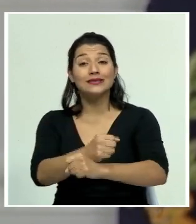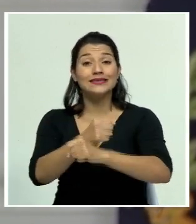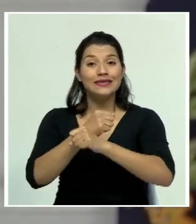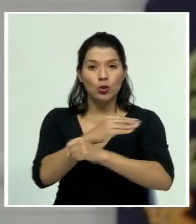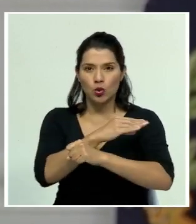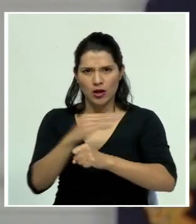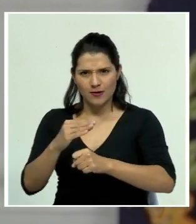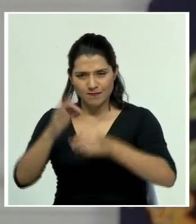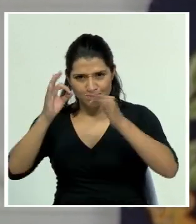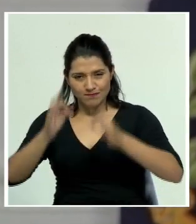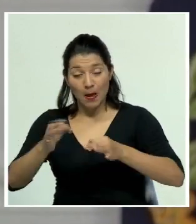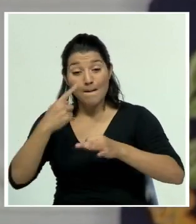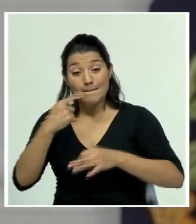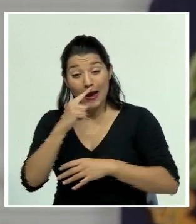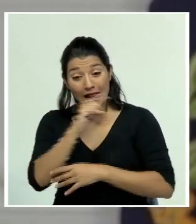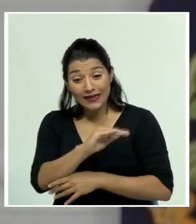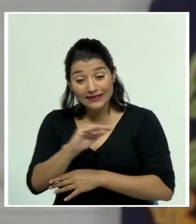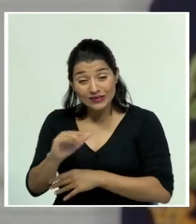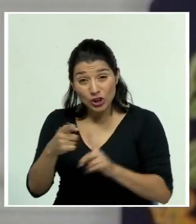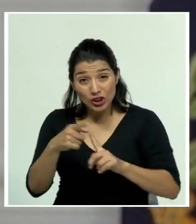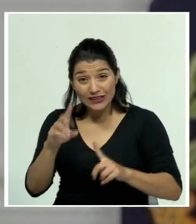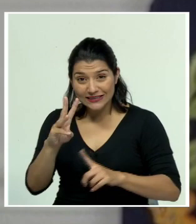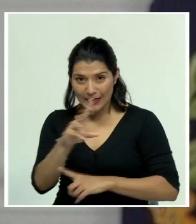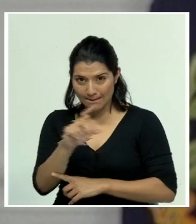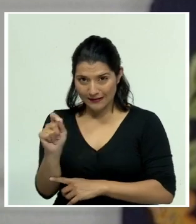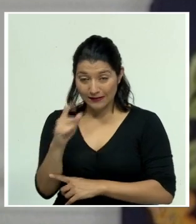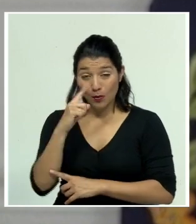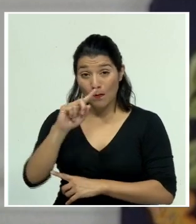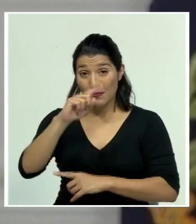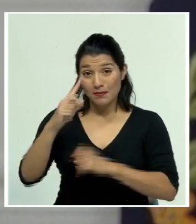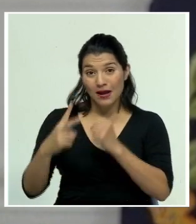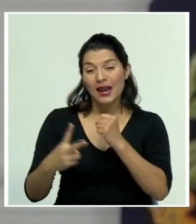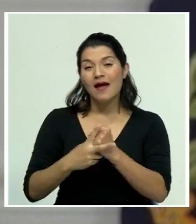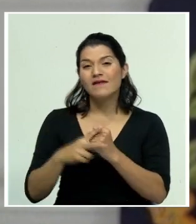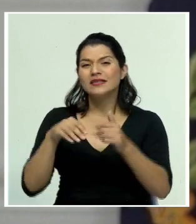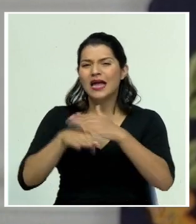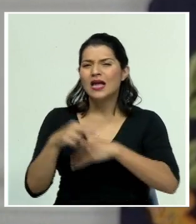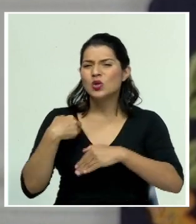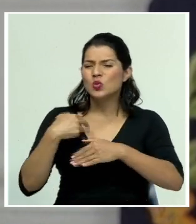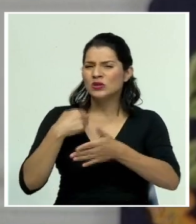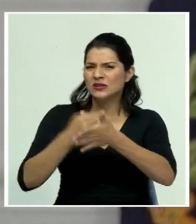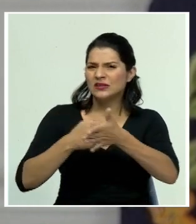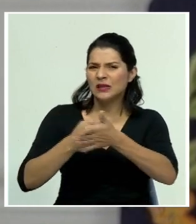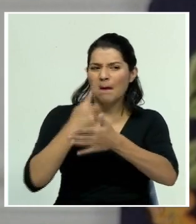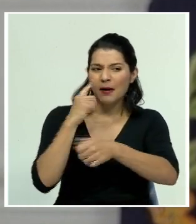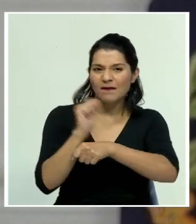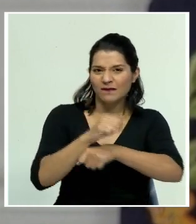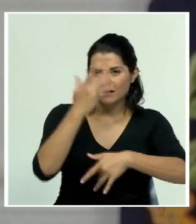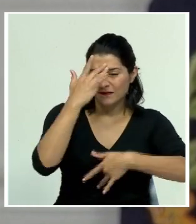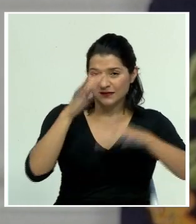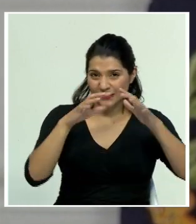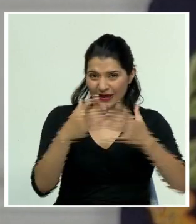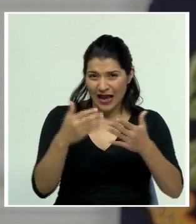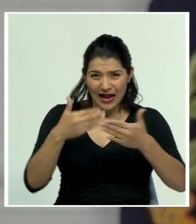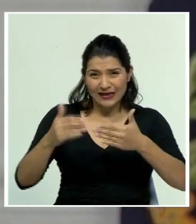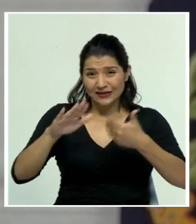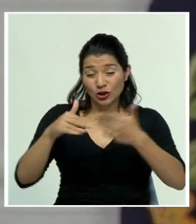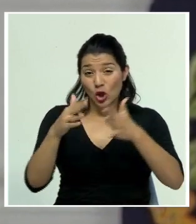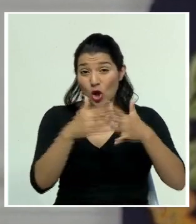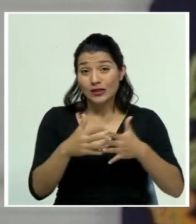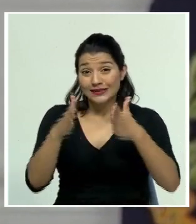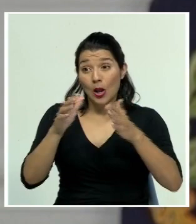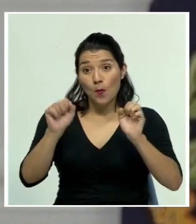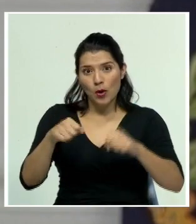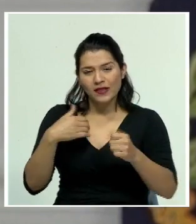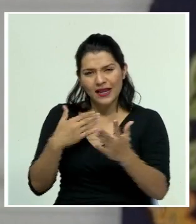efectivas a niños desde los 6 meses. Por primera vez en nuestra lucha contra la pandemia, casi todos los estadounidenses pueden tener acceso a